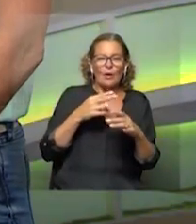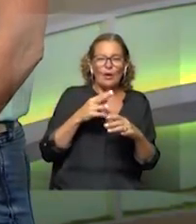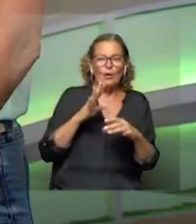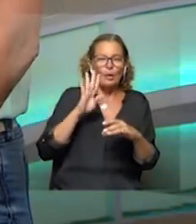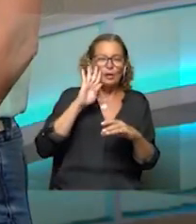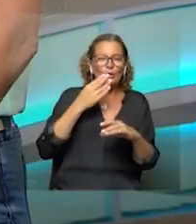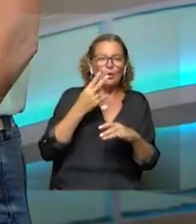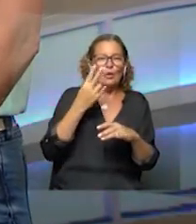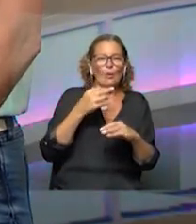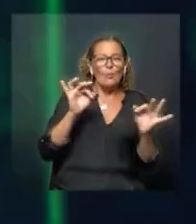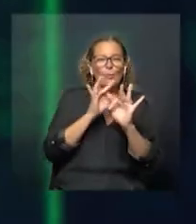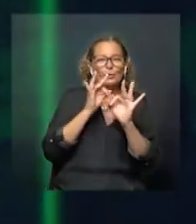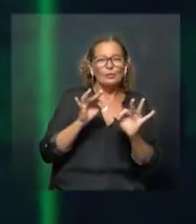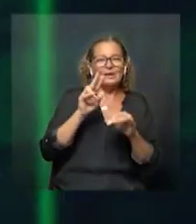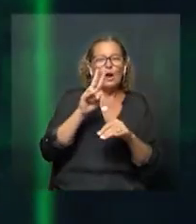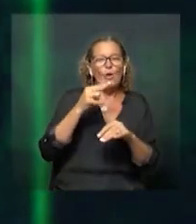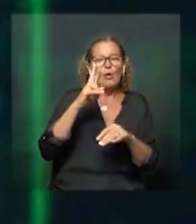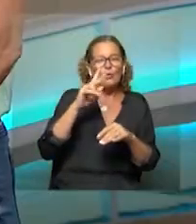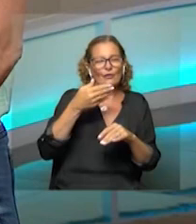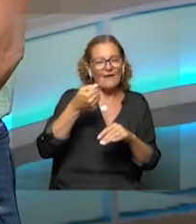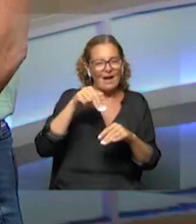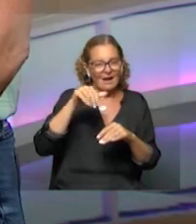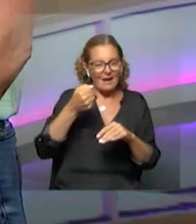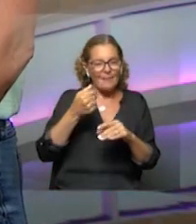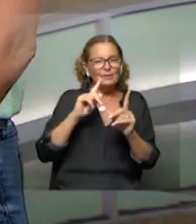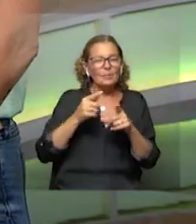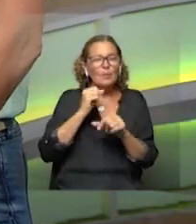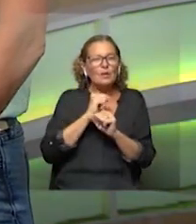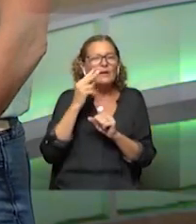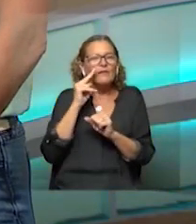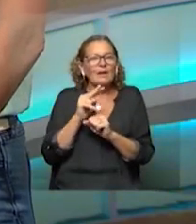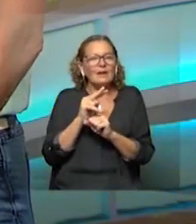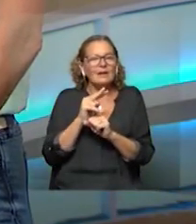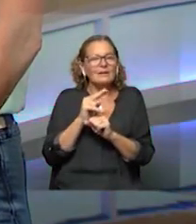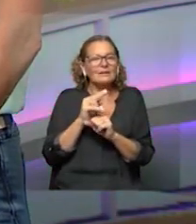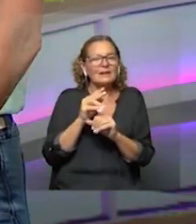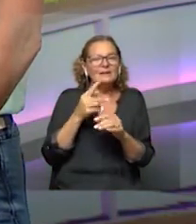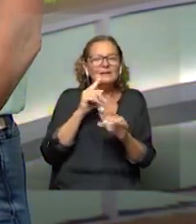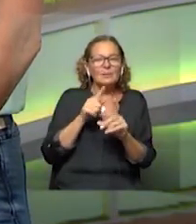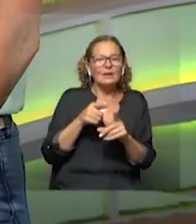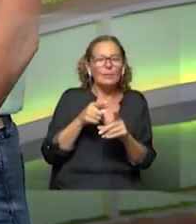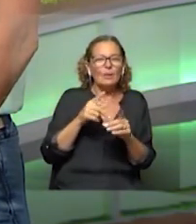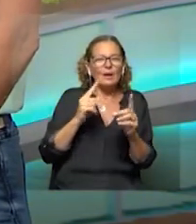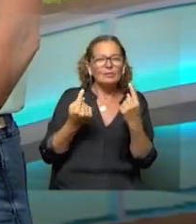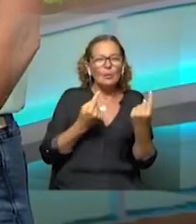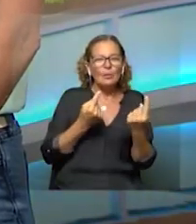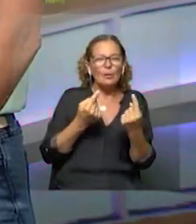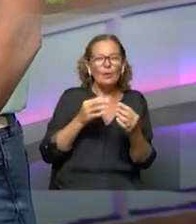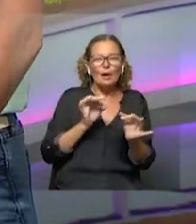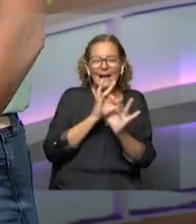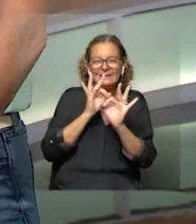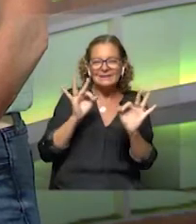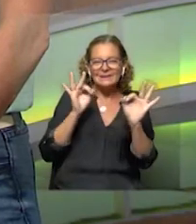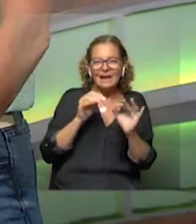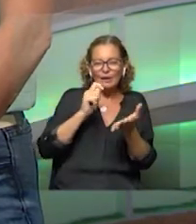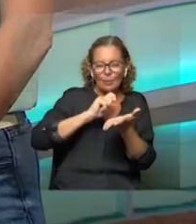es reconocible la música de hacés dentro de más o menos lo usé pero también uno puede ver que hay una Beta tanto de estética Como cada tanto la manera de cantar